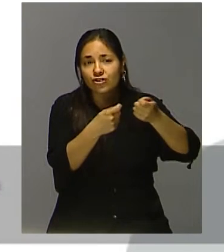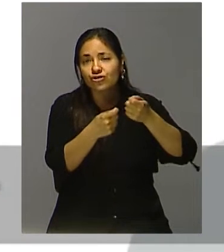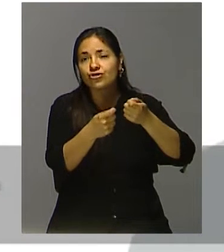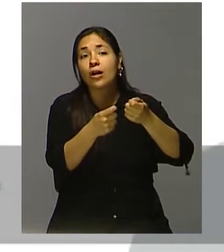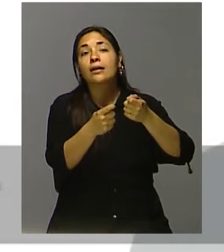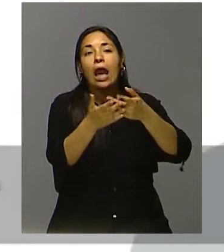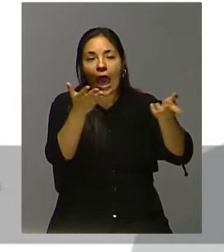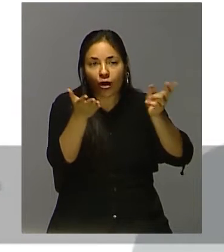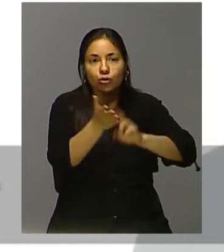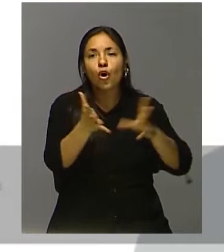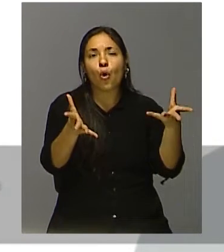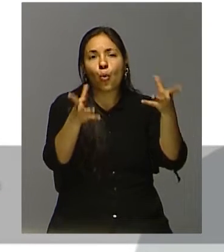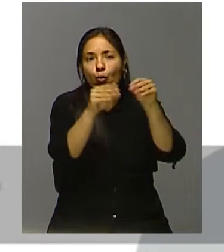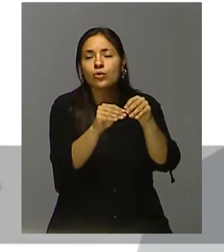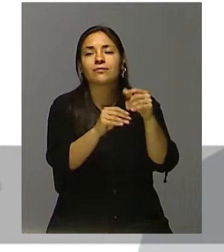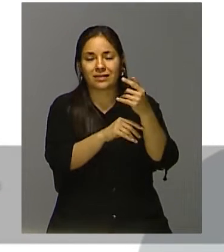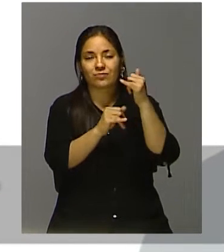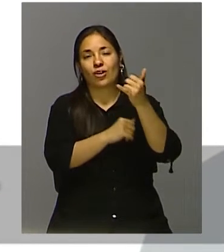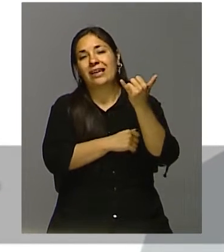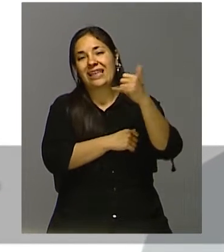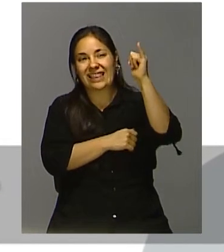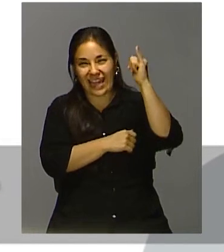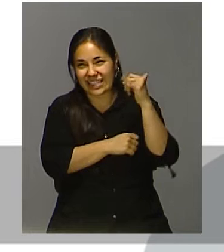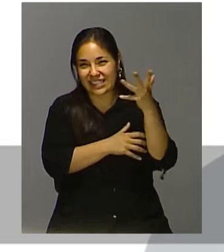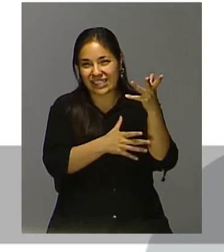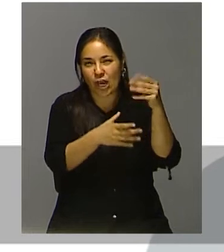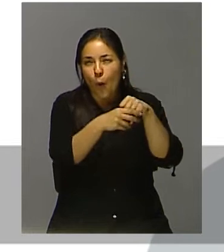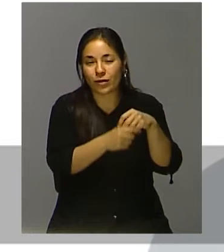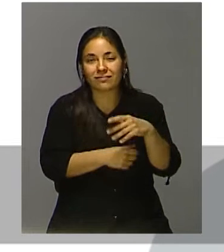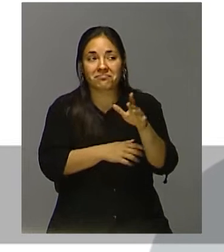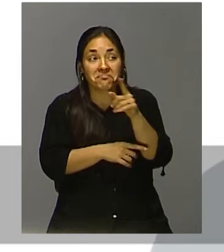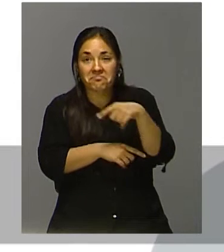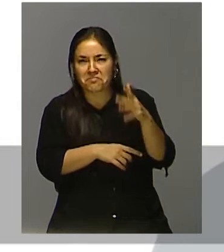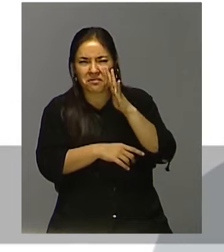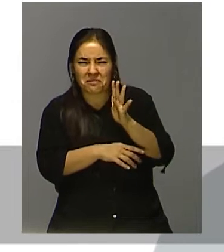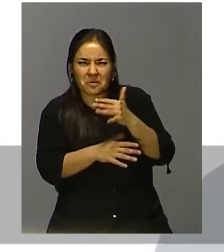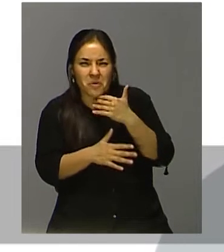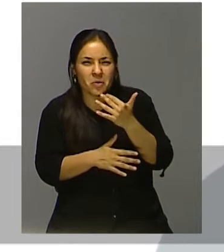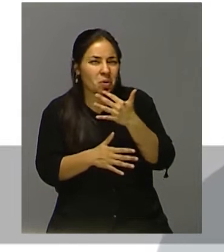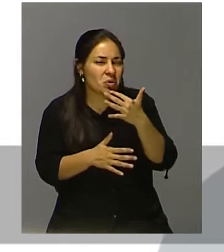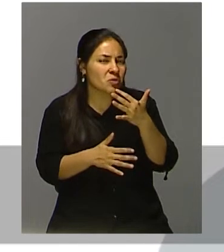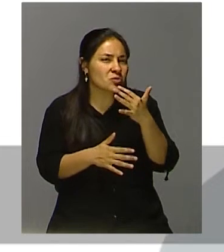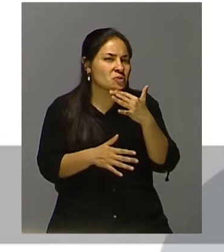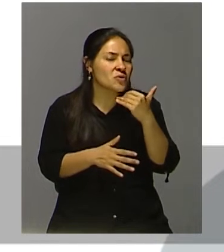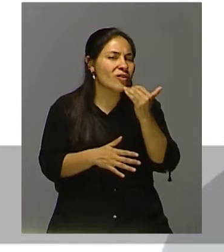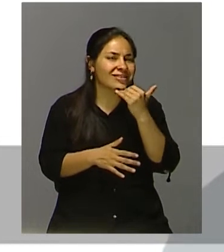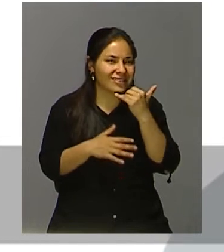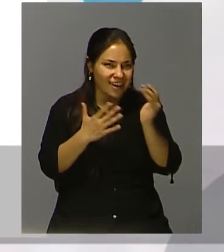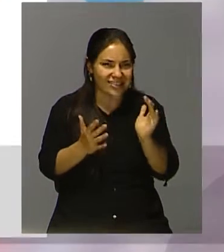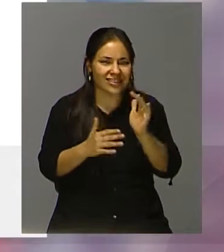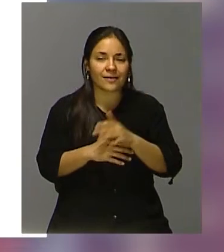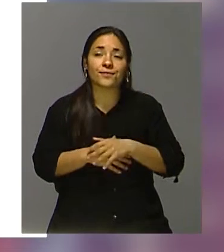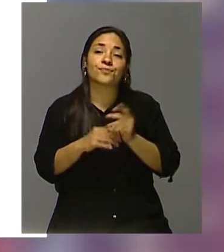concepto de interés compuesto, no lo saben mayoritariamente. Y hay un concepto que tiene que ver con otro tipo